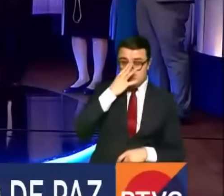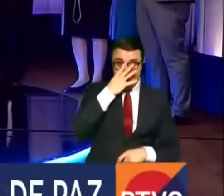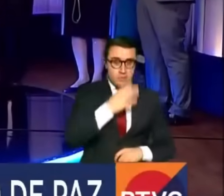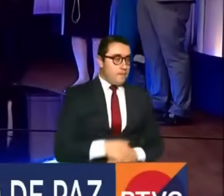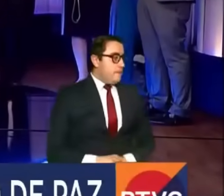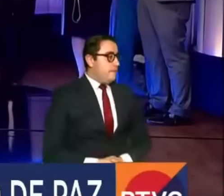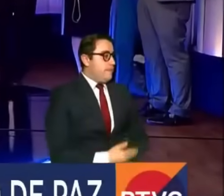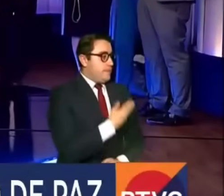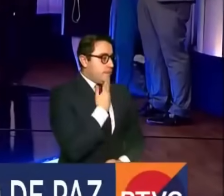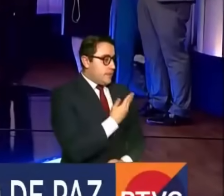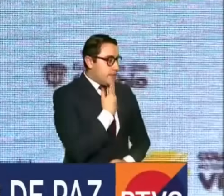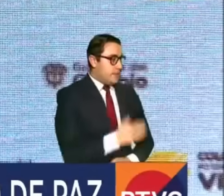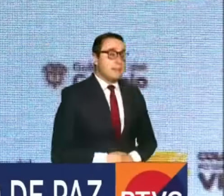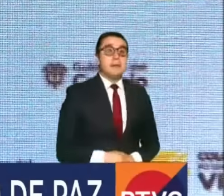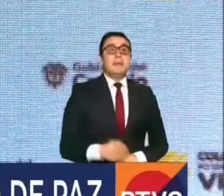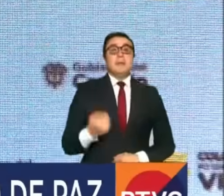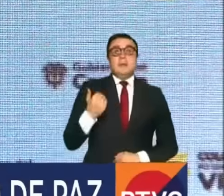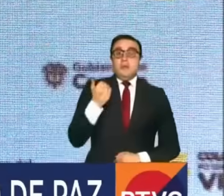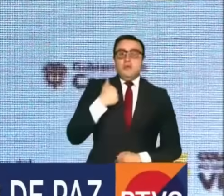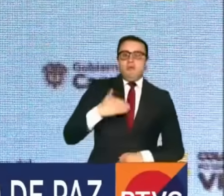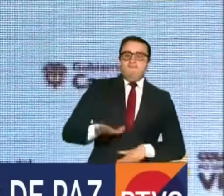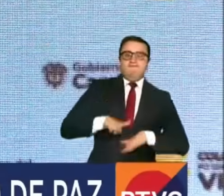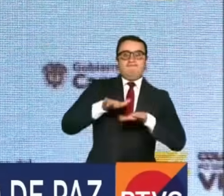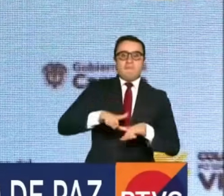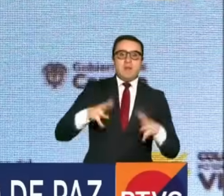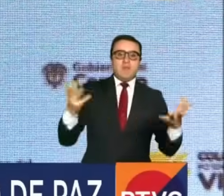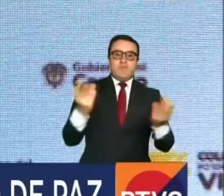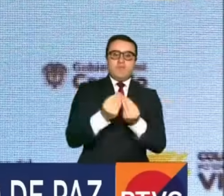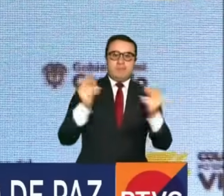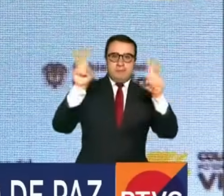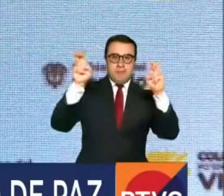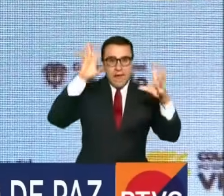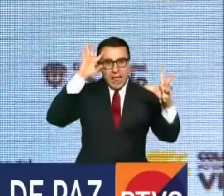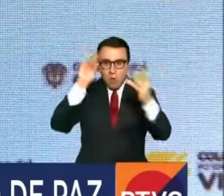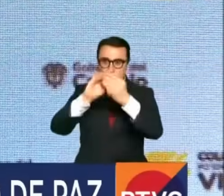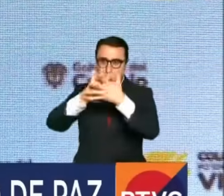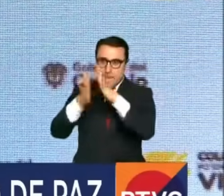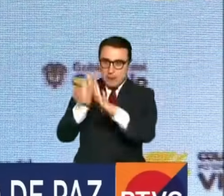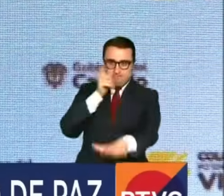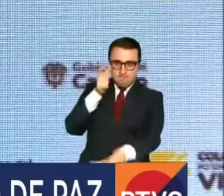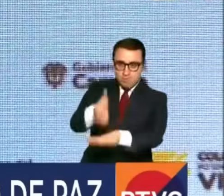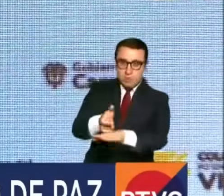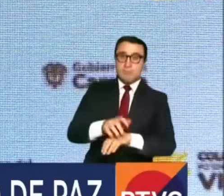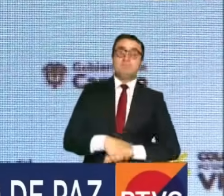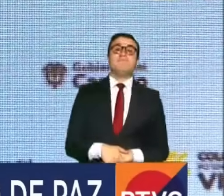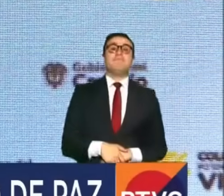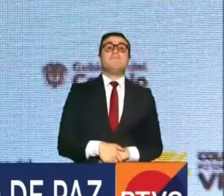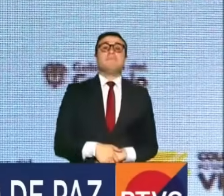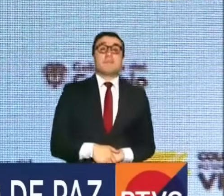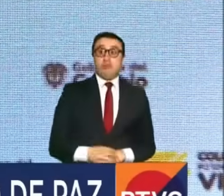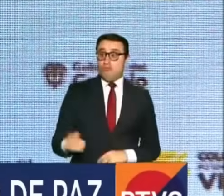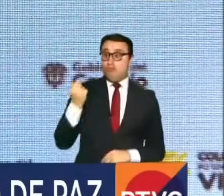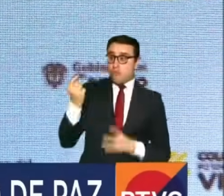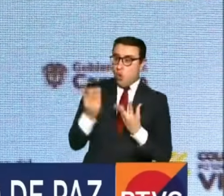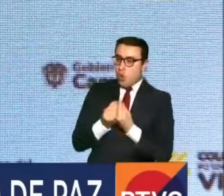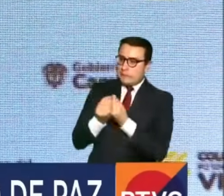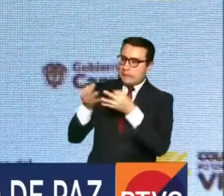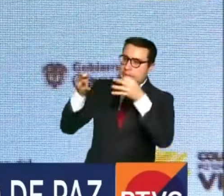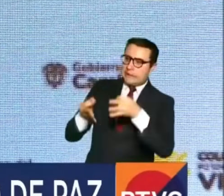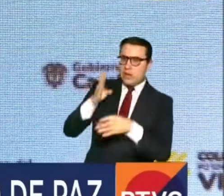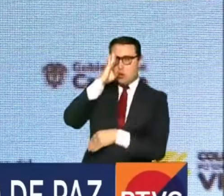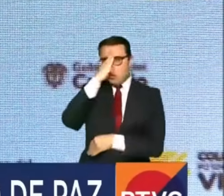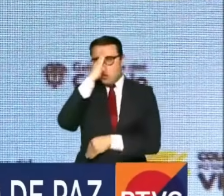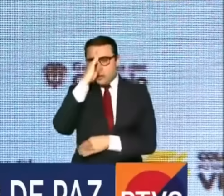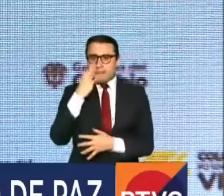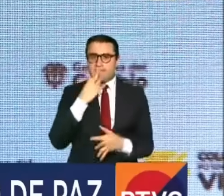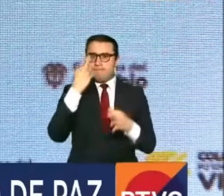Muchísimas gracias. Yo hablo en nombre de los colegas que cubrimos los temas de paz. En el pasado Consejo de Seguridad hubo dudas sobre la